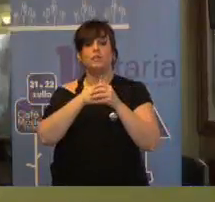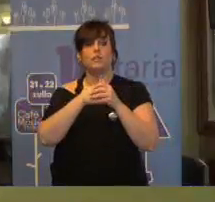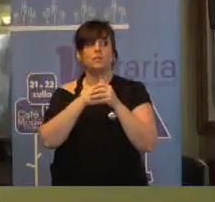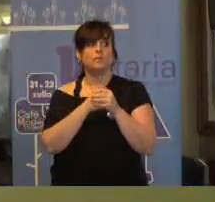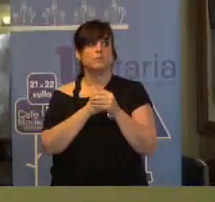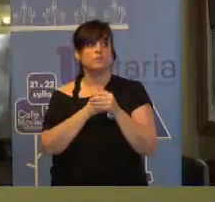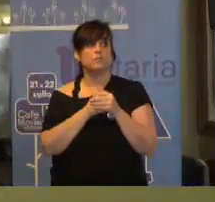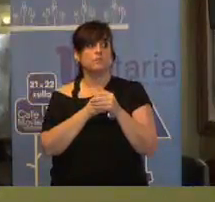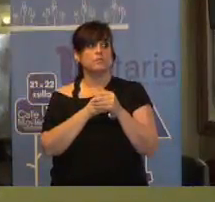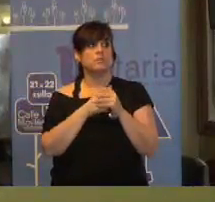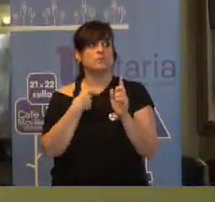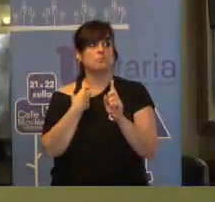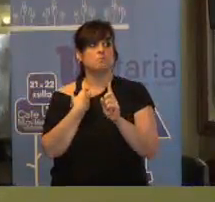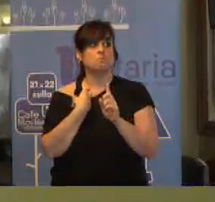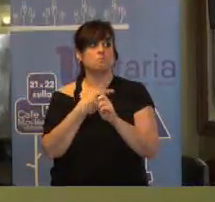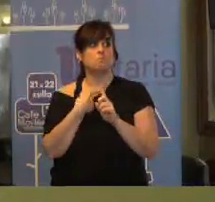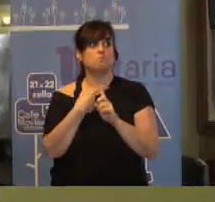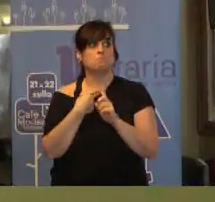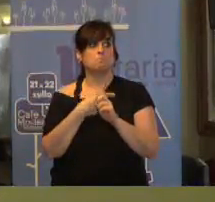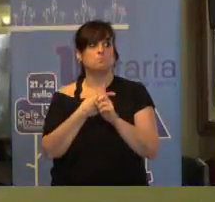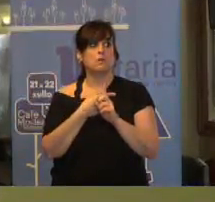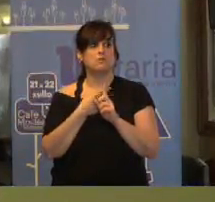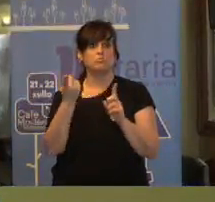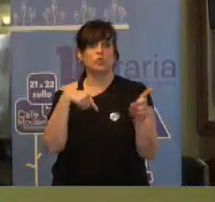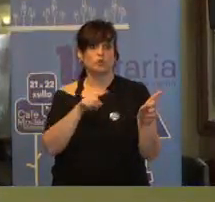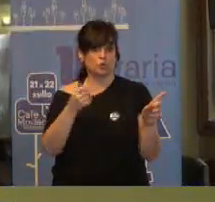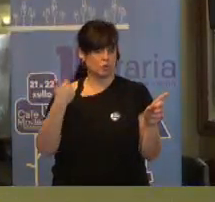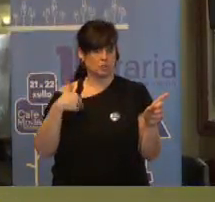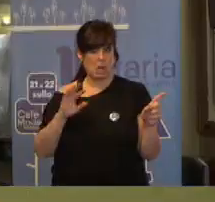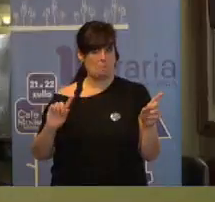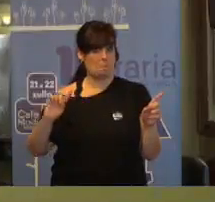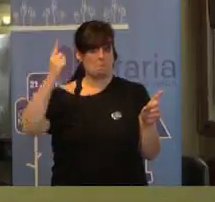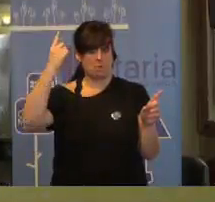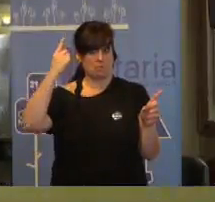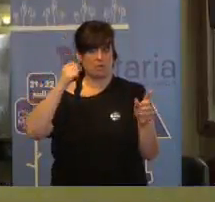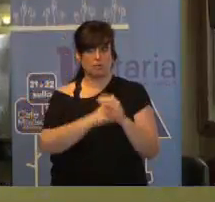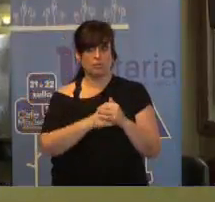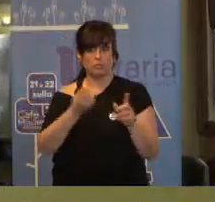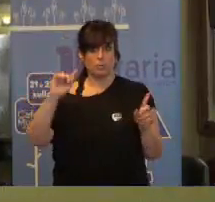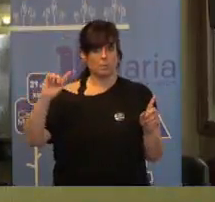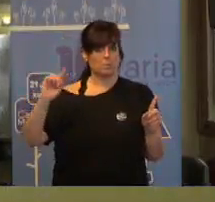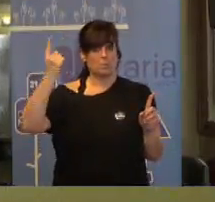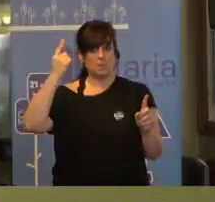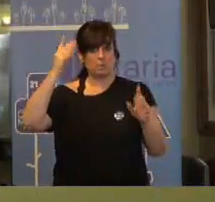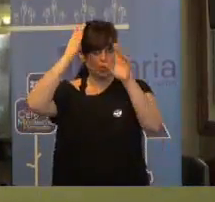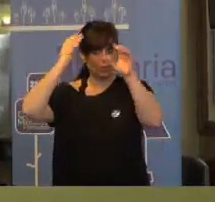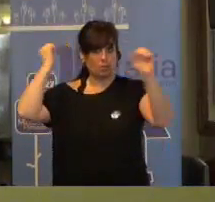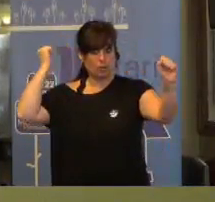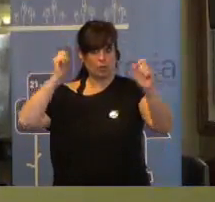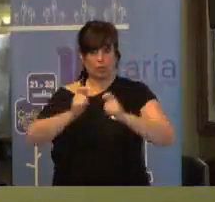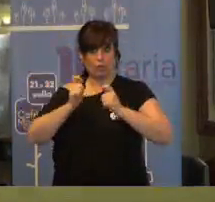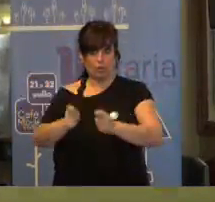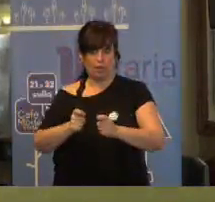como xa comentou Ana, fomos os primeiros en asinar o protocolo, que para nós era unha cuestión